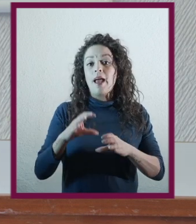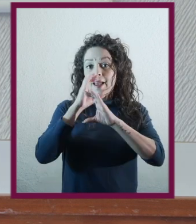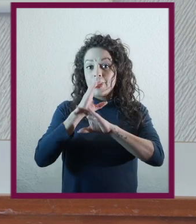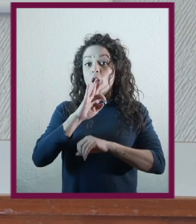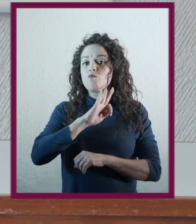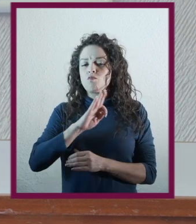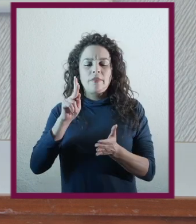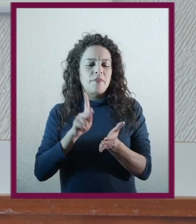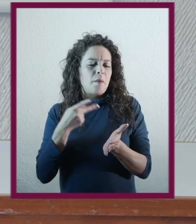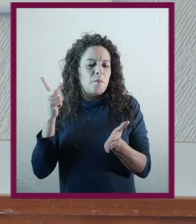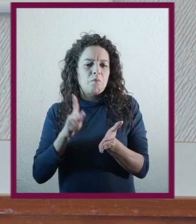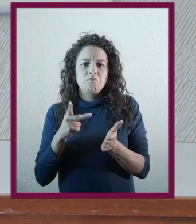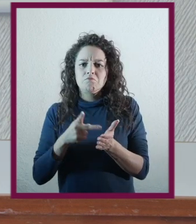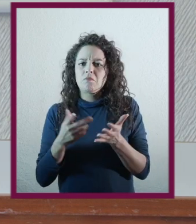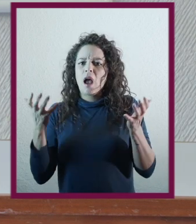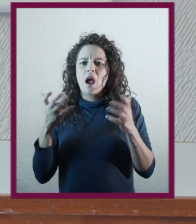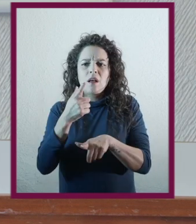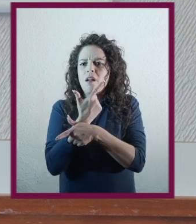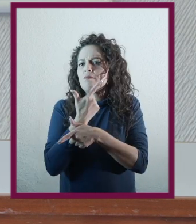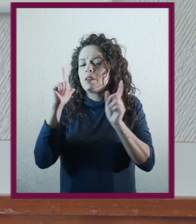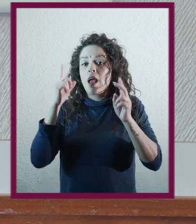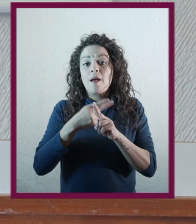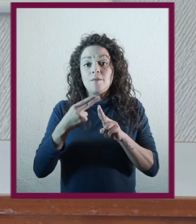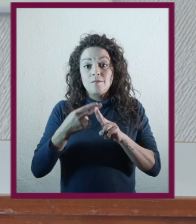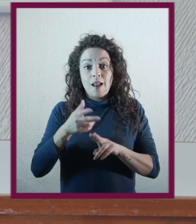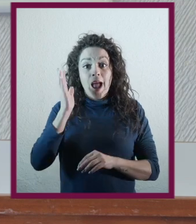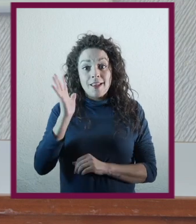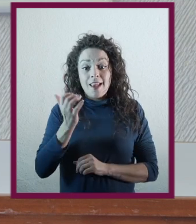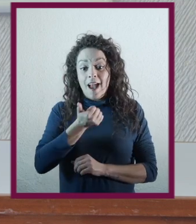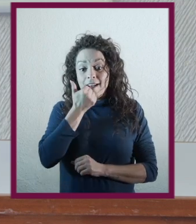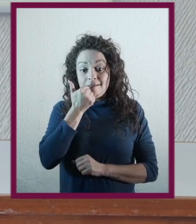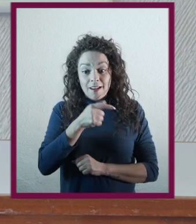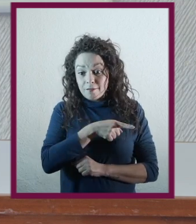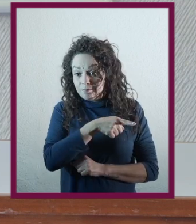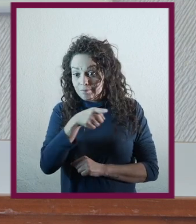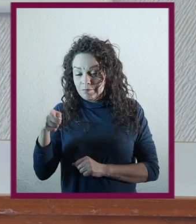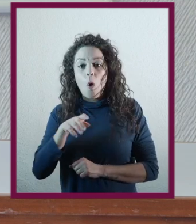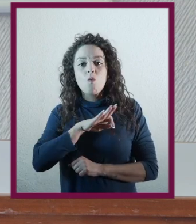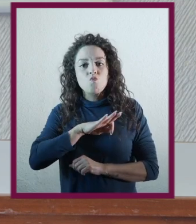podemos repetir el número de veces que queramos hasta que logremos que